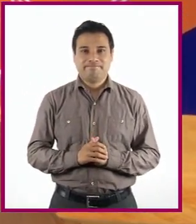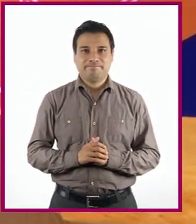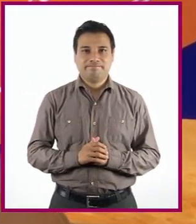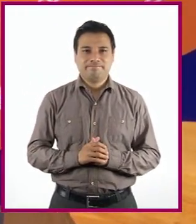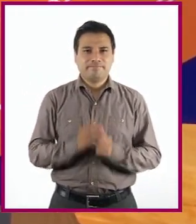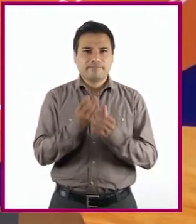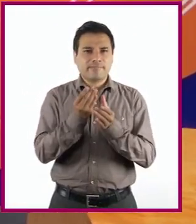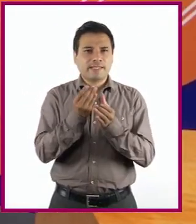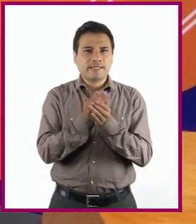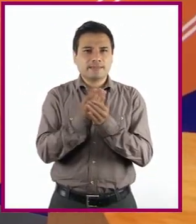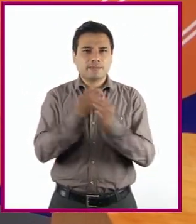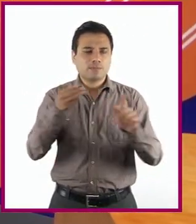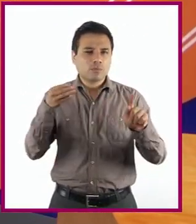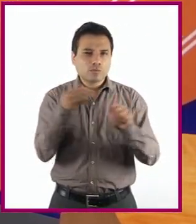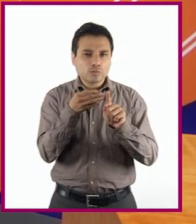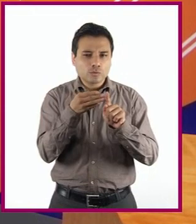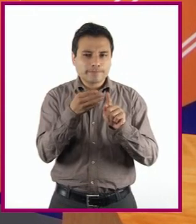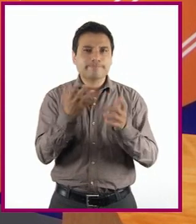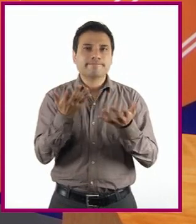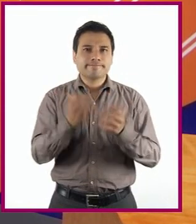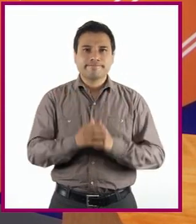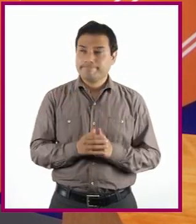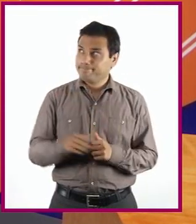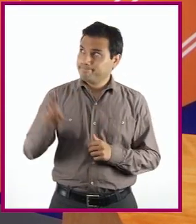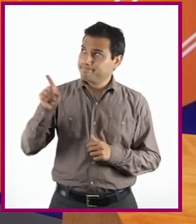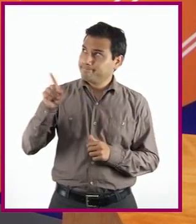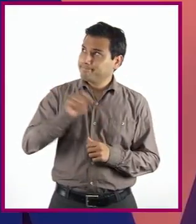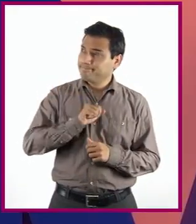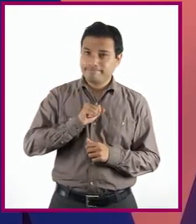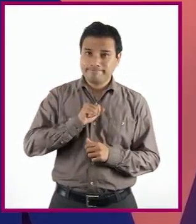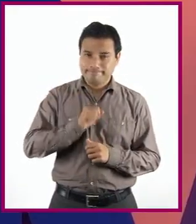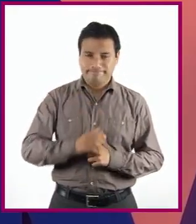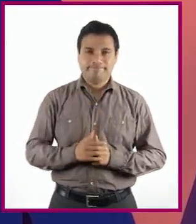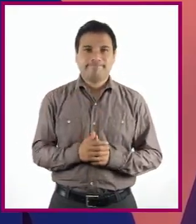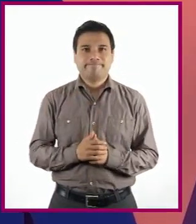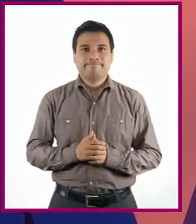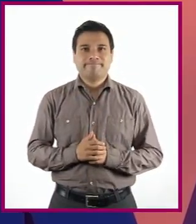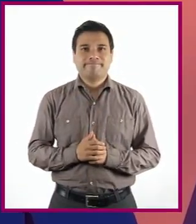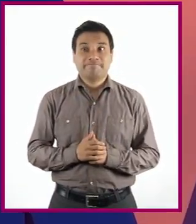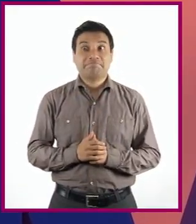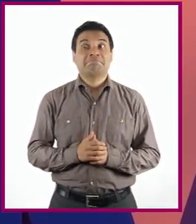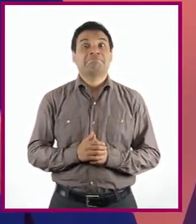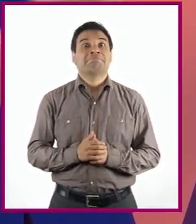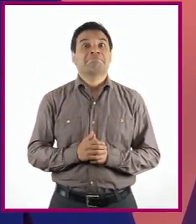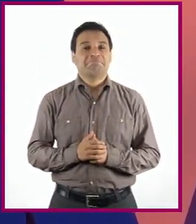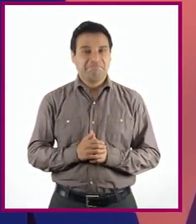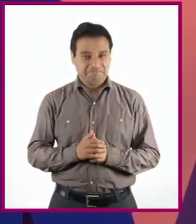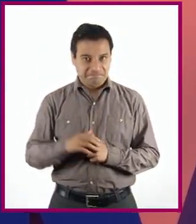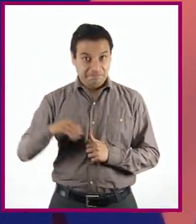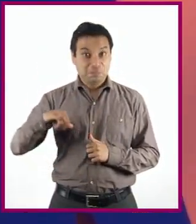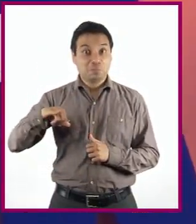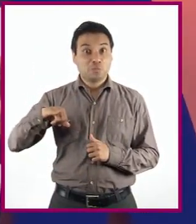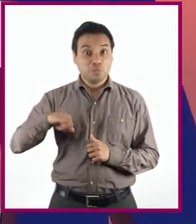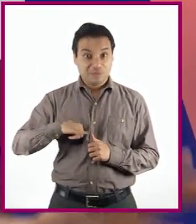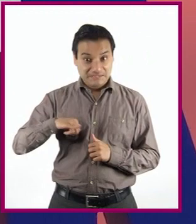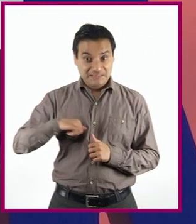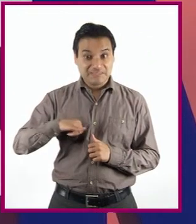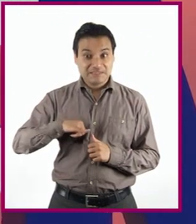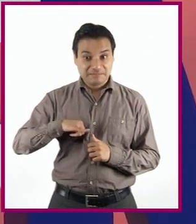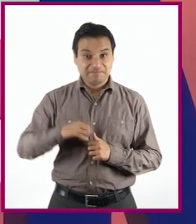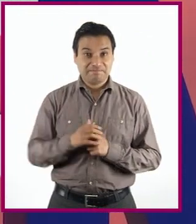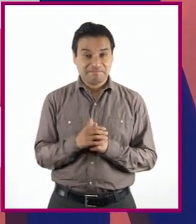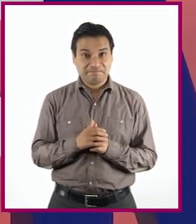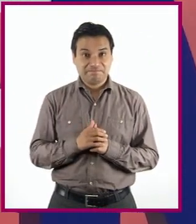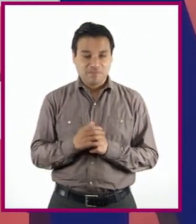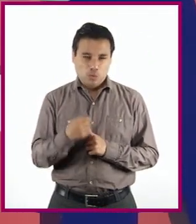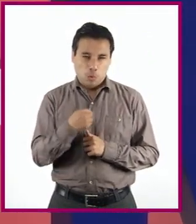pretende explorar frases y palabras para indicar sucesión. Eso suena realmente muy interesante, profesora.